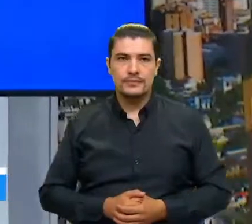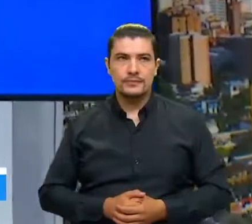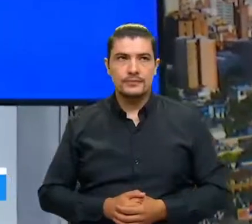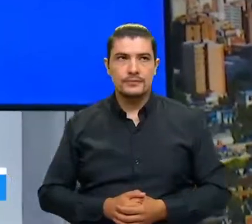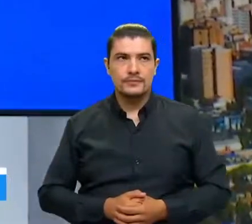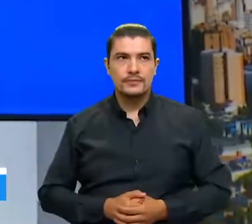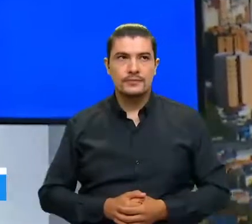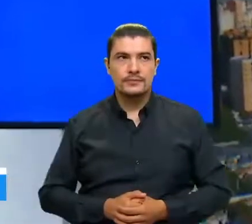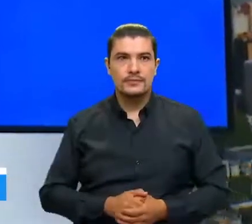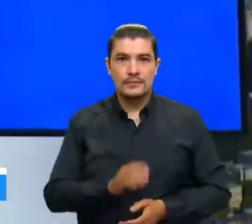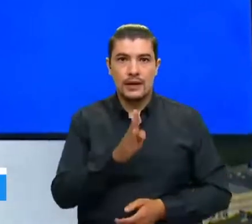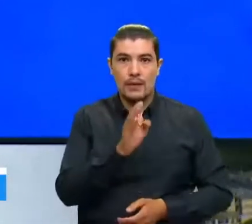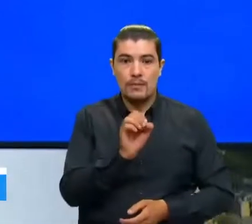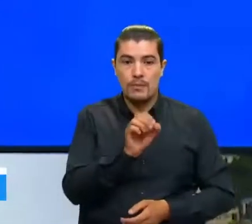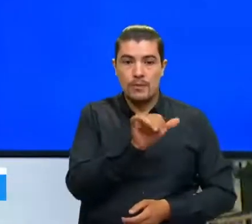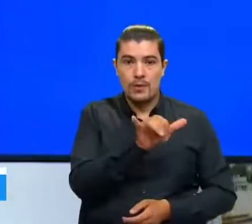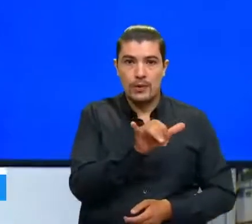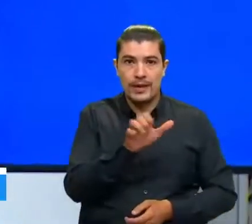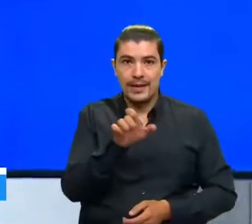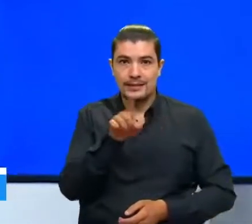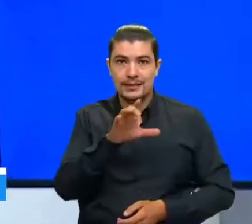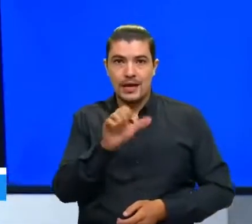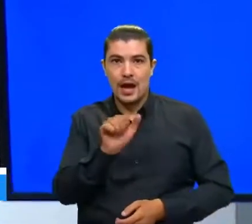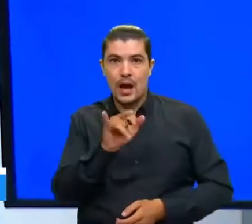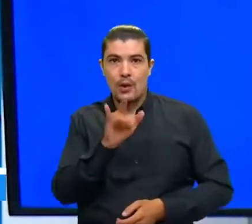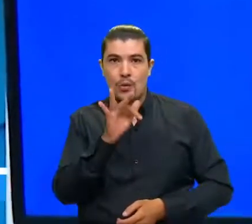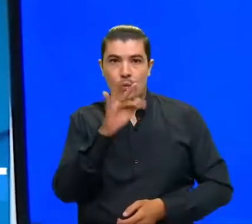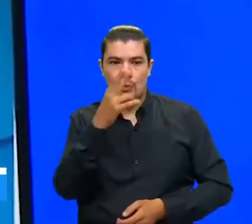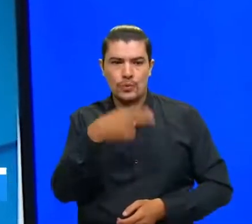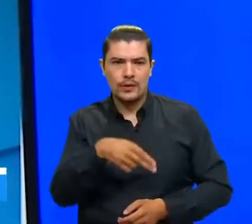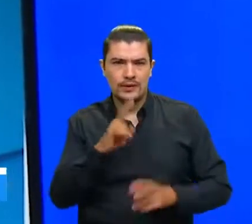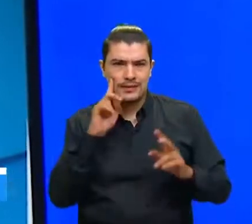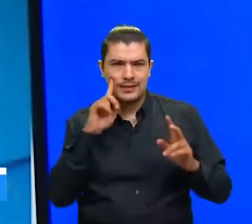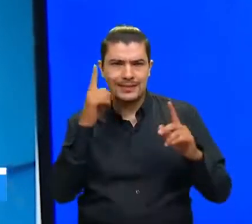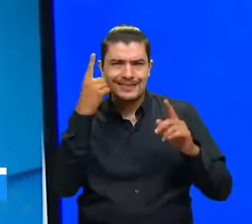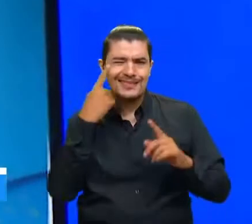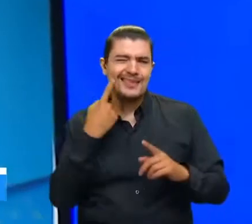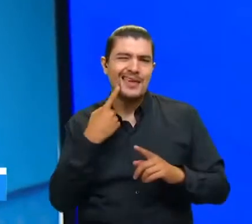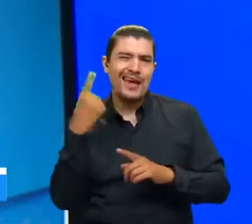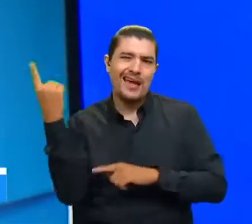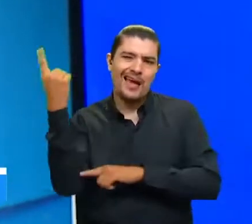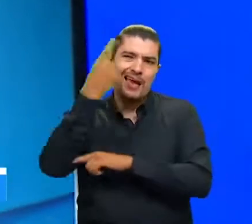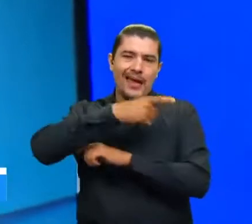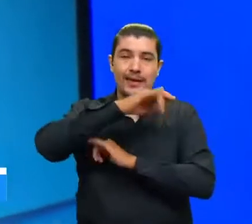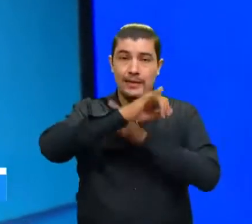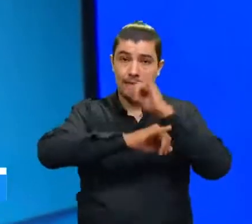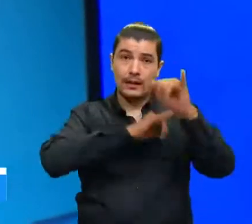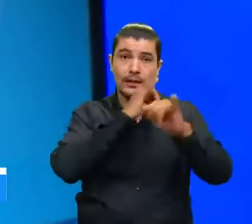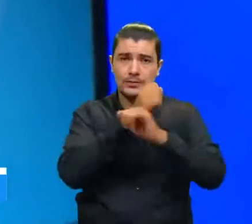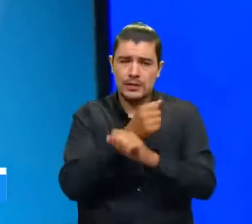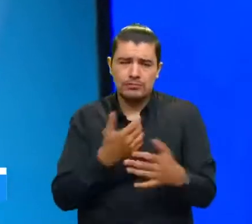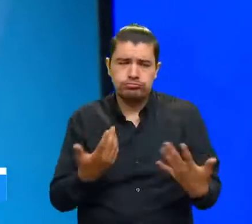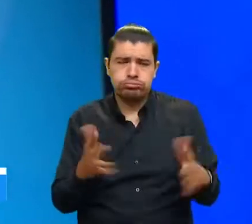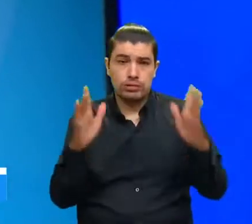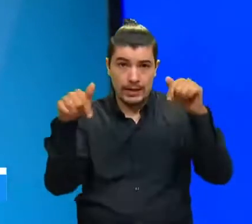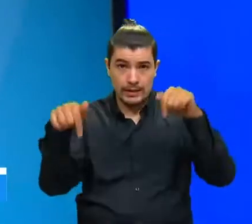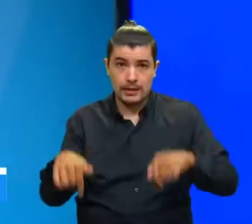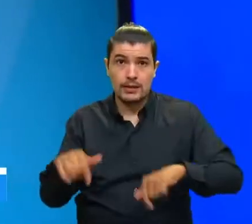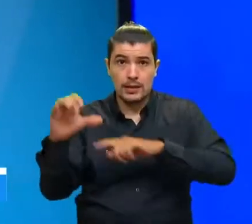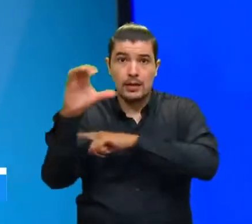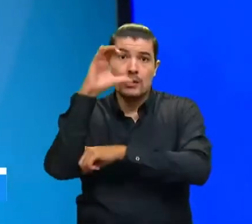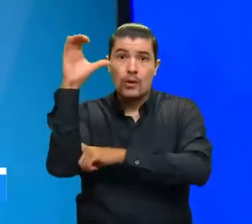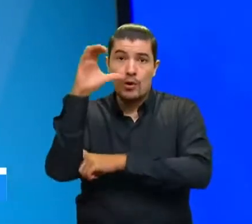los Boy Scouts celebraron su día internacional en todas las partes del mundo. Por supuesto, aquí en Colombia